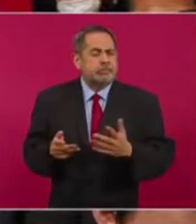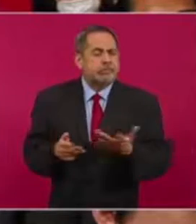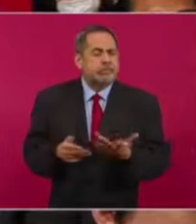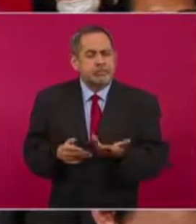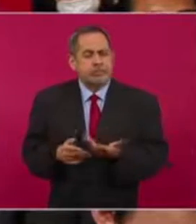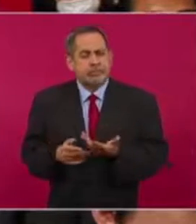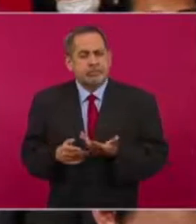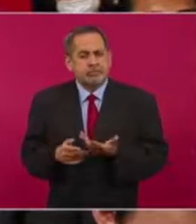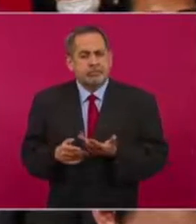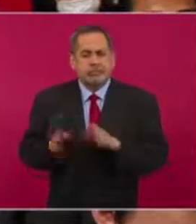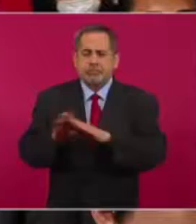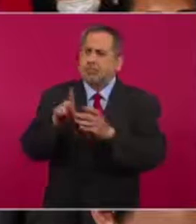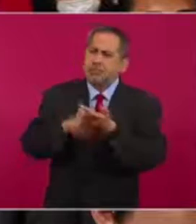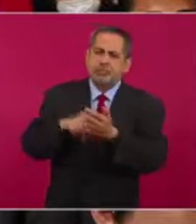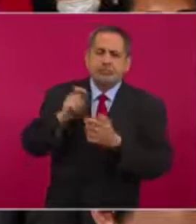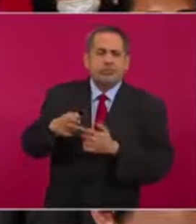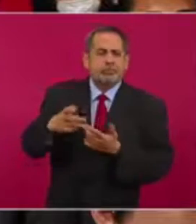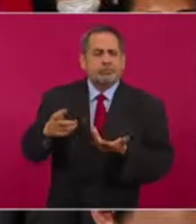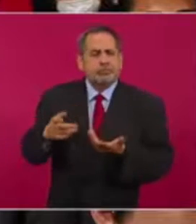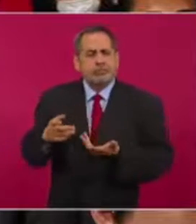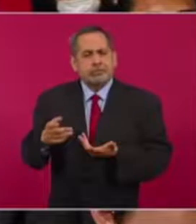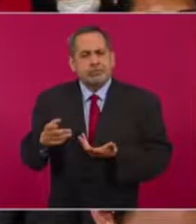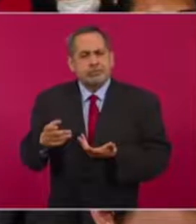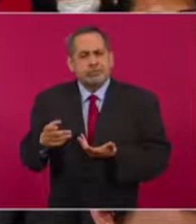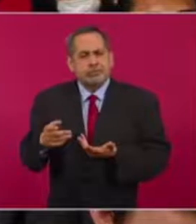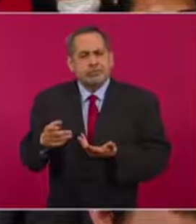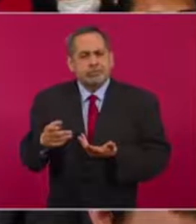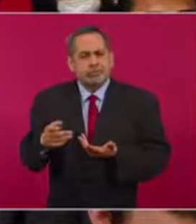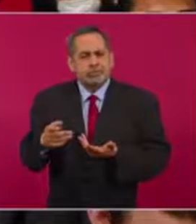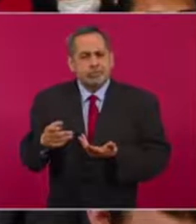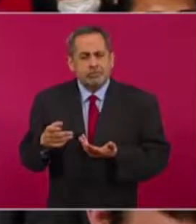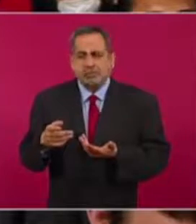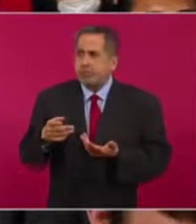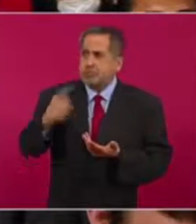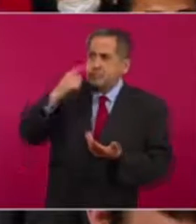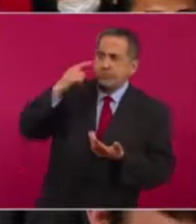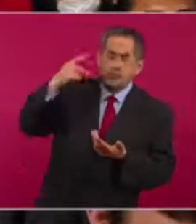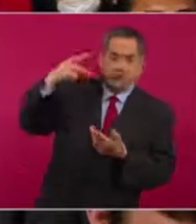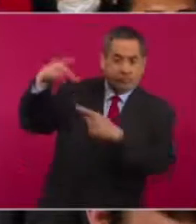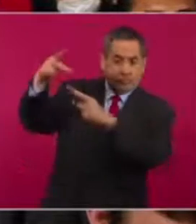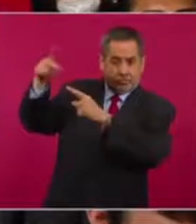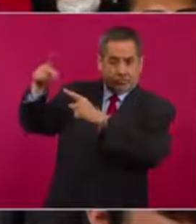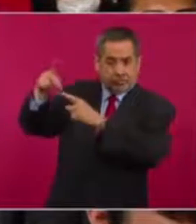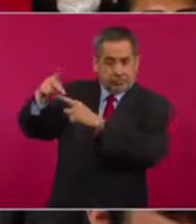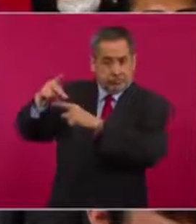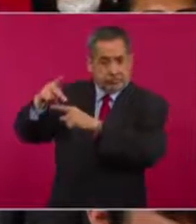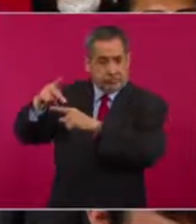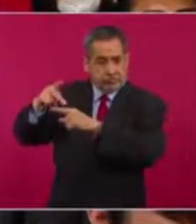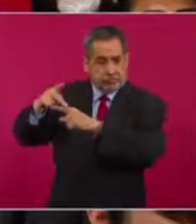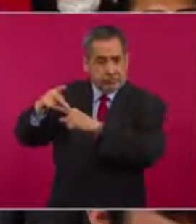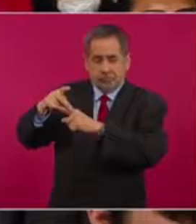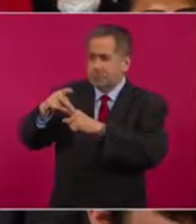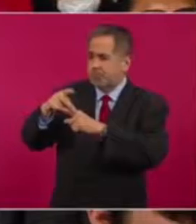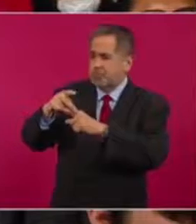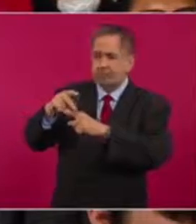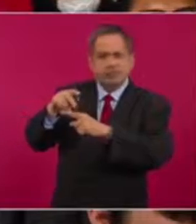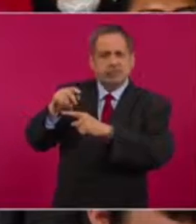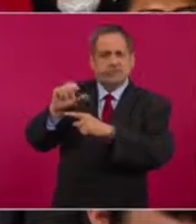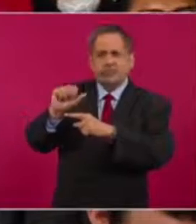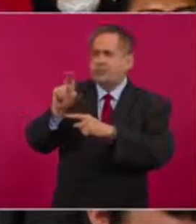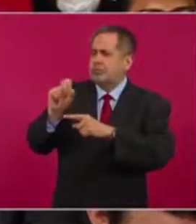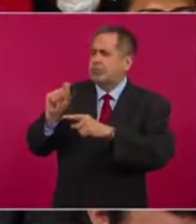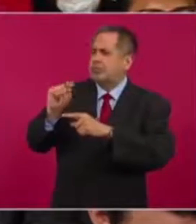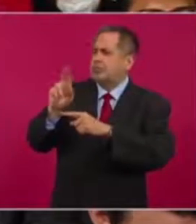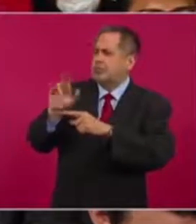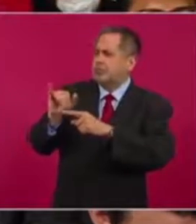la autoría o que es Viena o el museo dueño de la propiedad del penacho de Moctezuma, que más bien hay